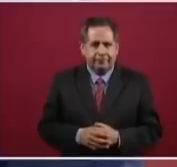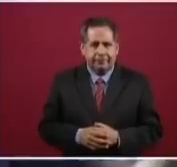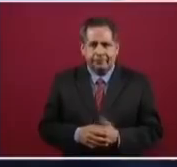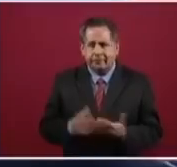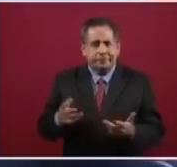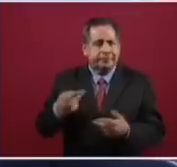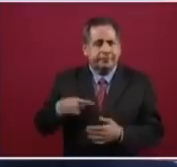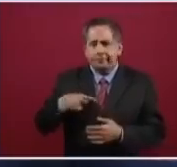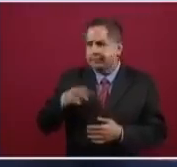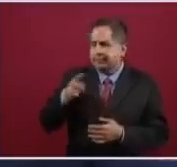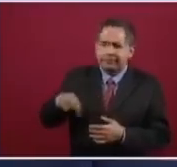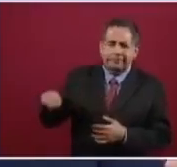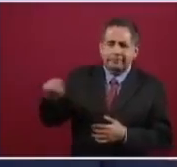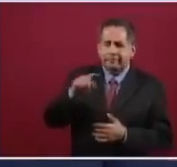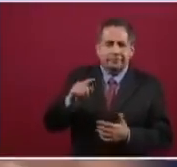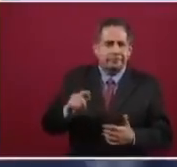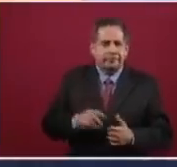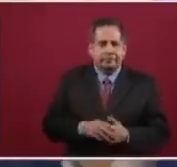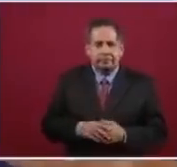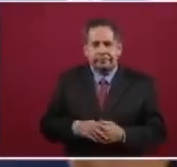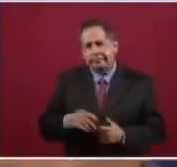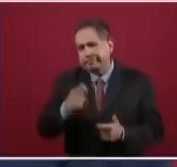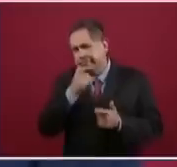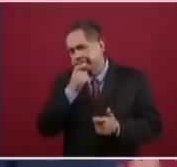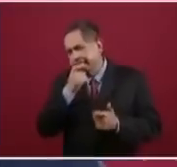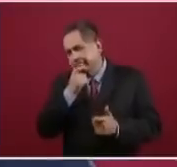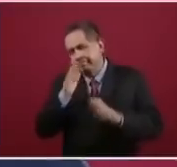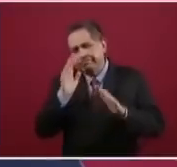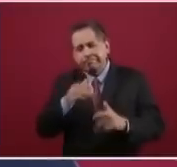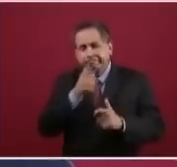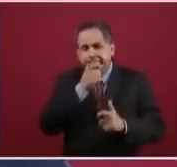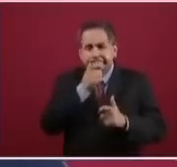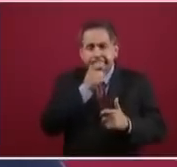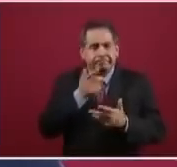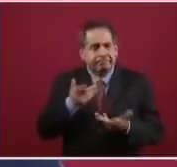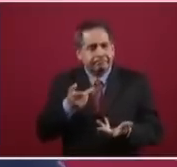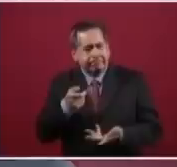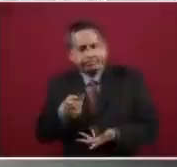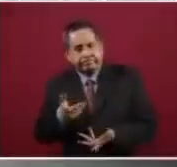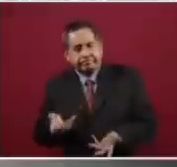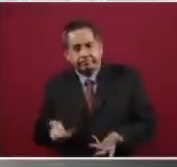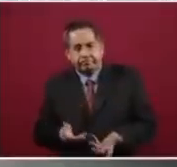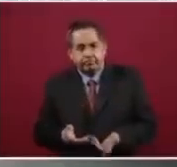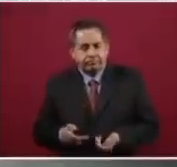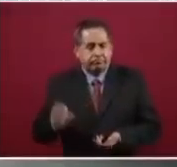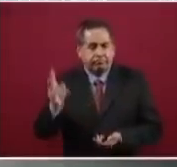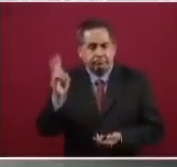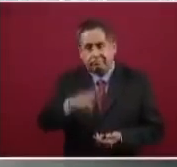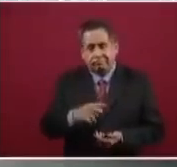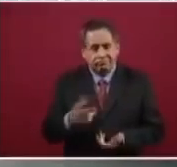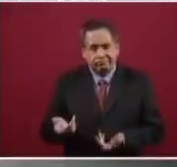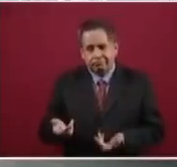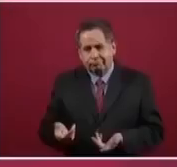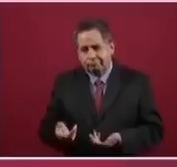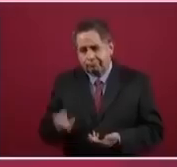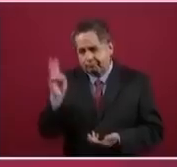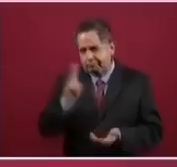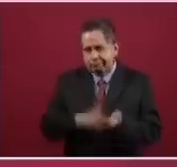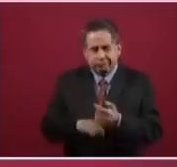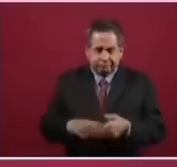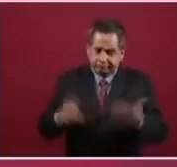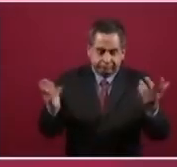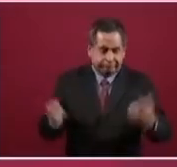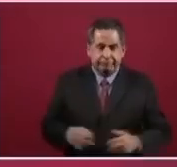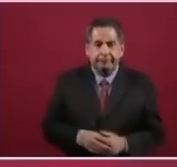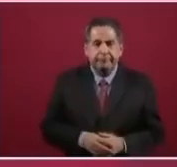la gente muerta de risa sí es cierto no siendo todos